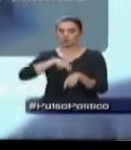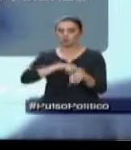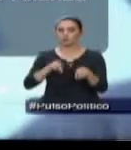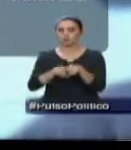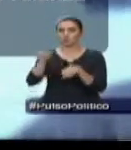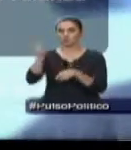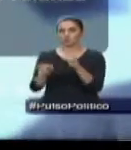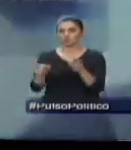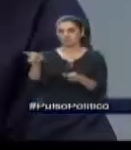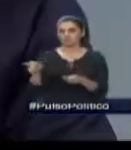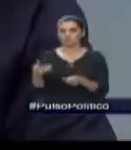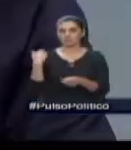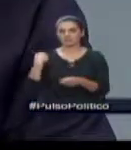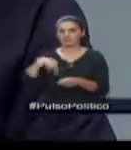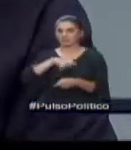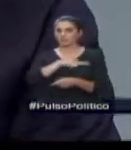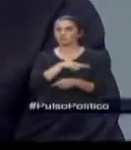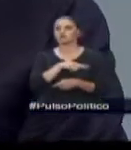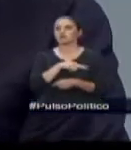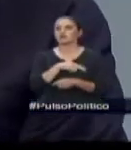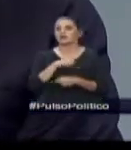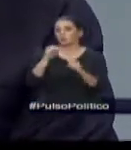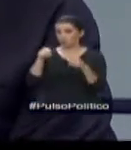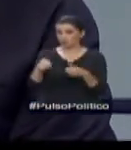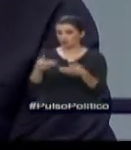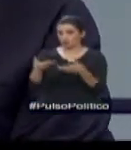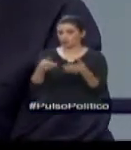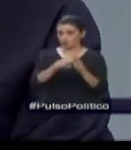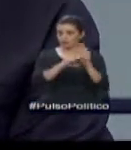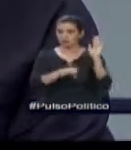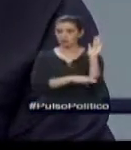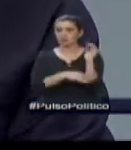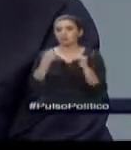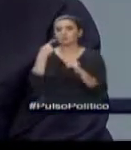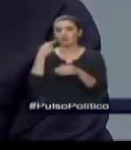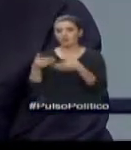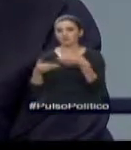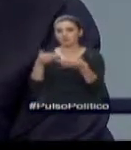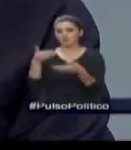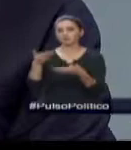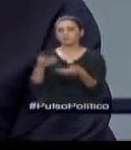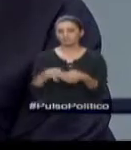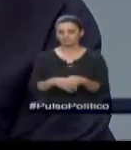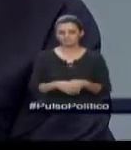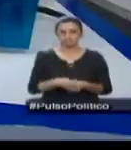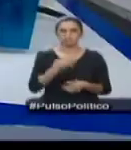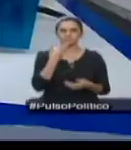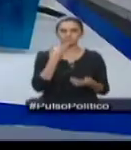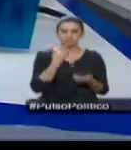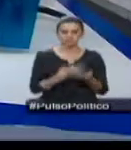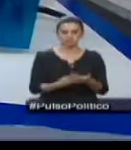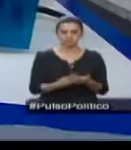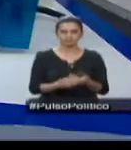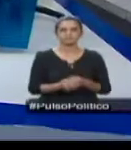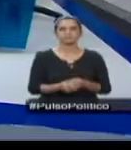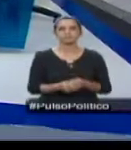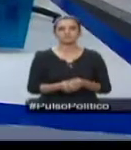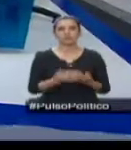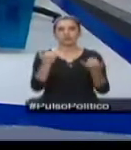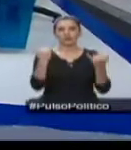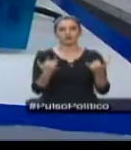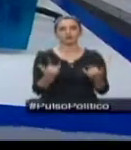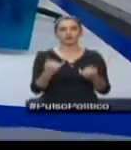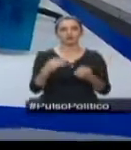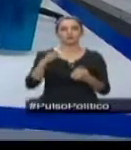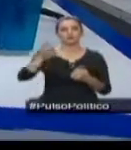tenemos la prerrogativa constitucional para hacer el tratamiento de esta reforma constitucional graciasjuan carlos cassinelli voy a donde moisés